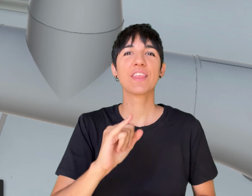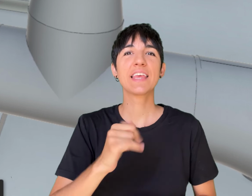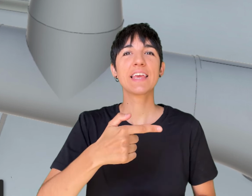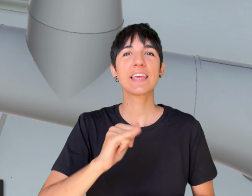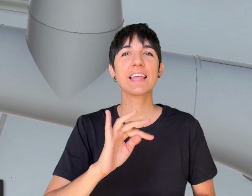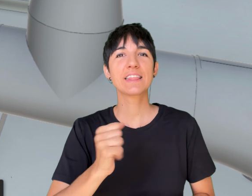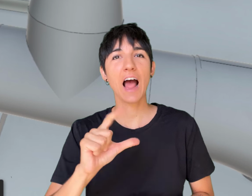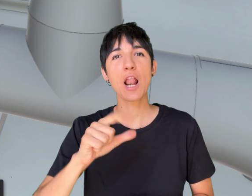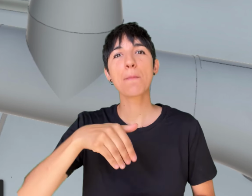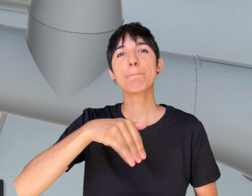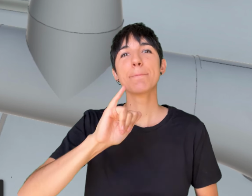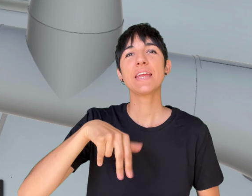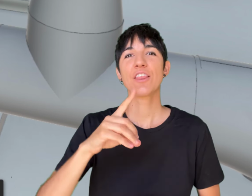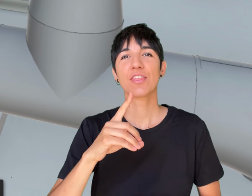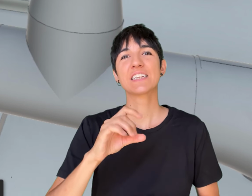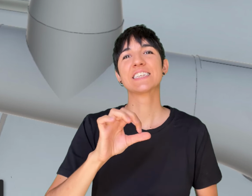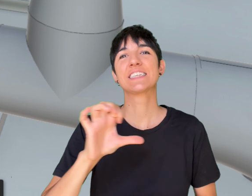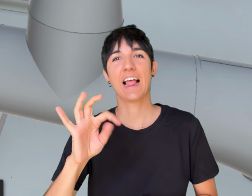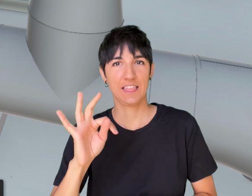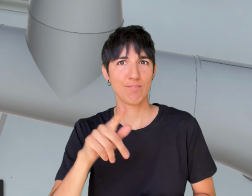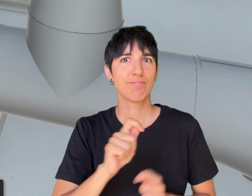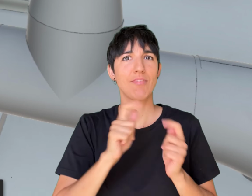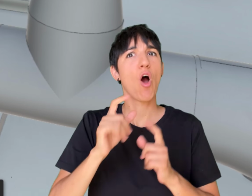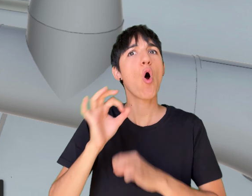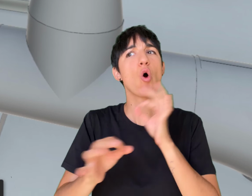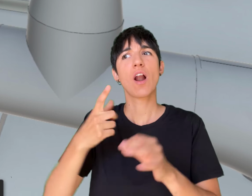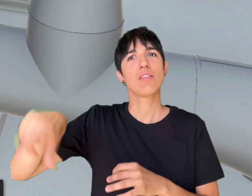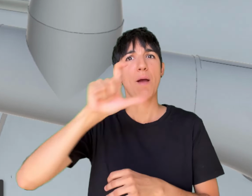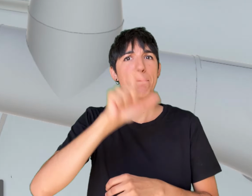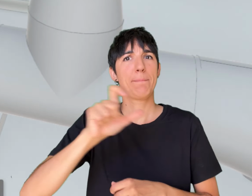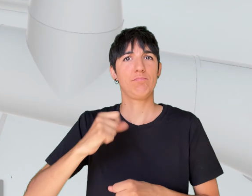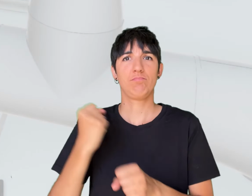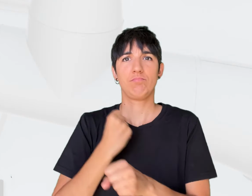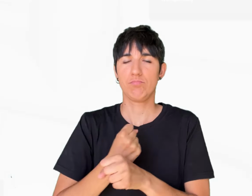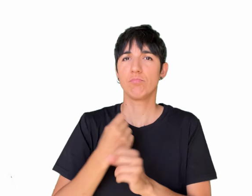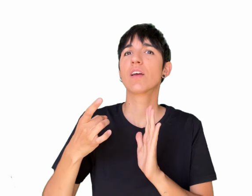en la organización y una alta cualificación técnica en los trabajadores.